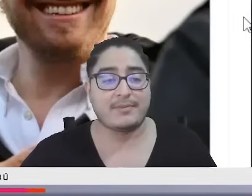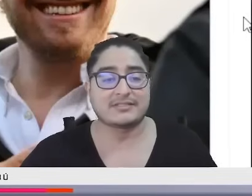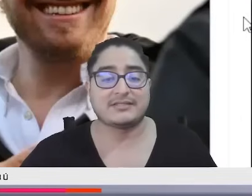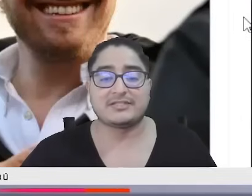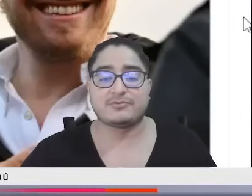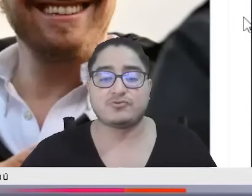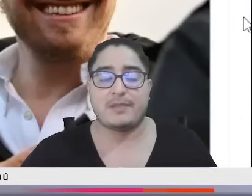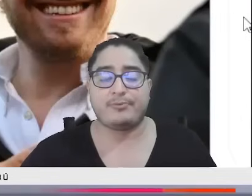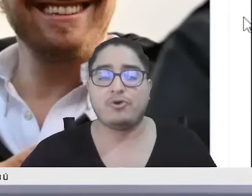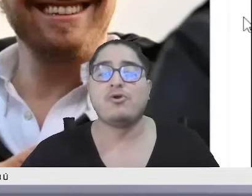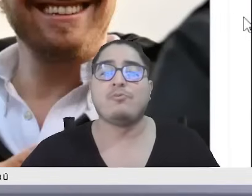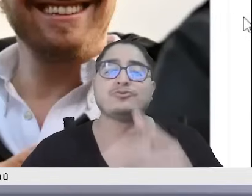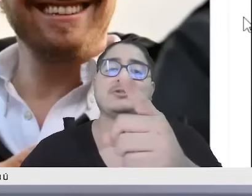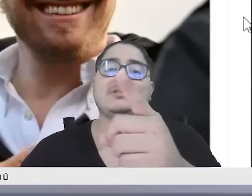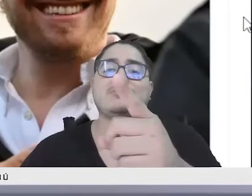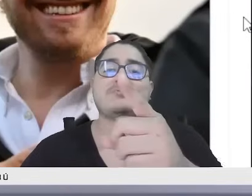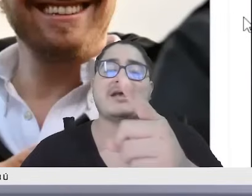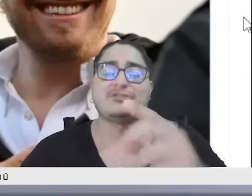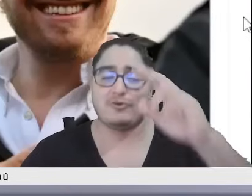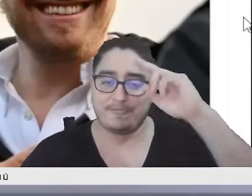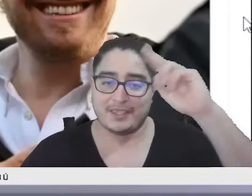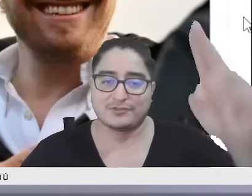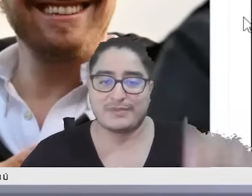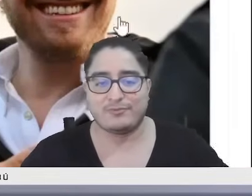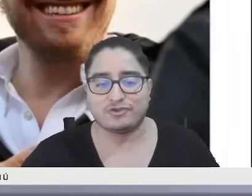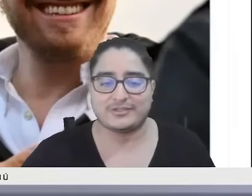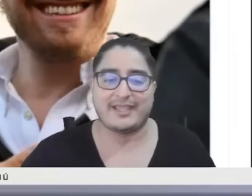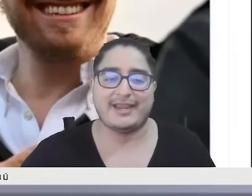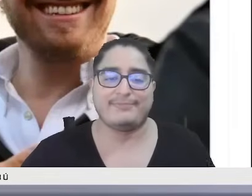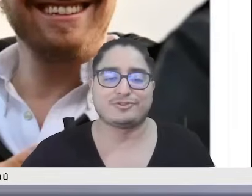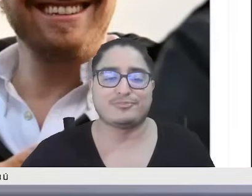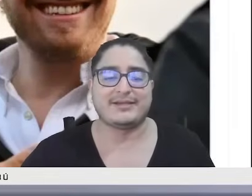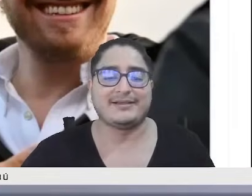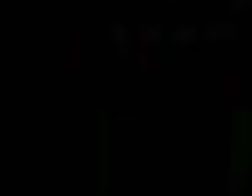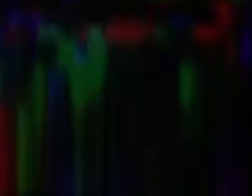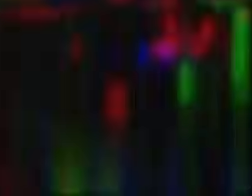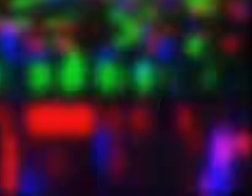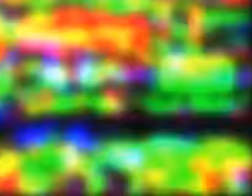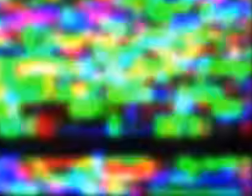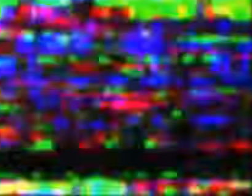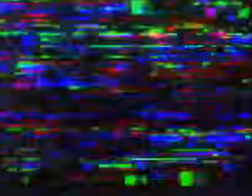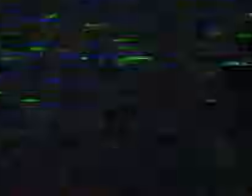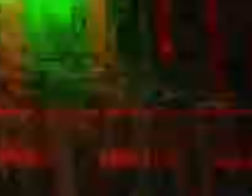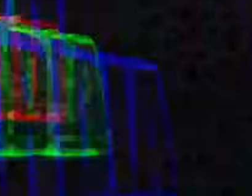amigas, no me queda más que agradecerles por su tiempo, por su valiosísimo espacio, y nos vemos en la próxima.